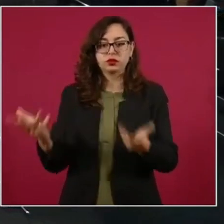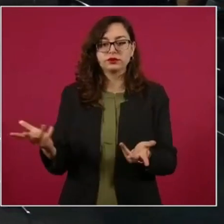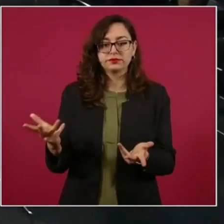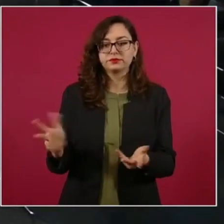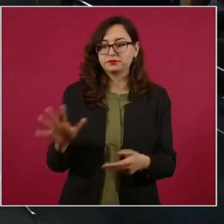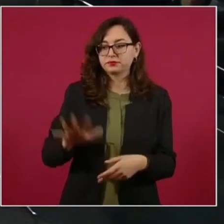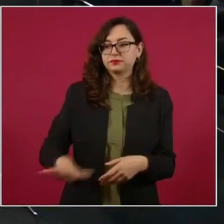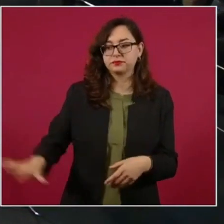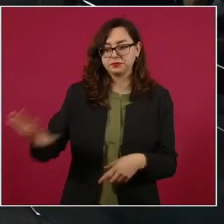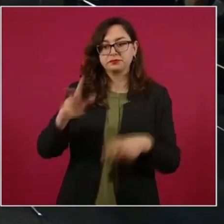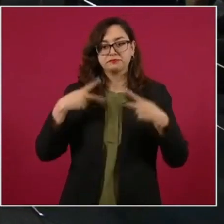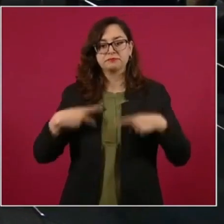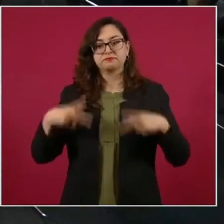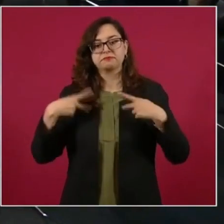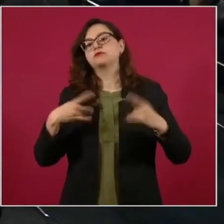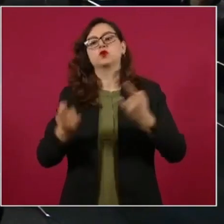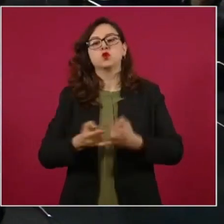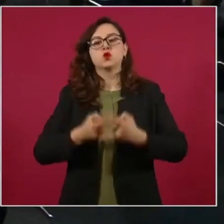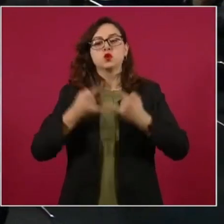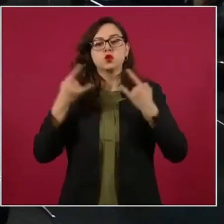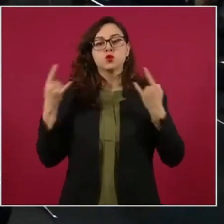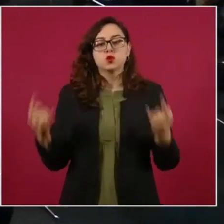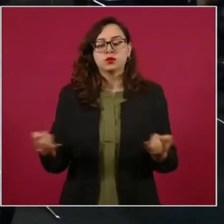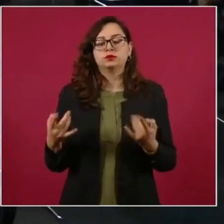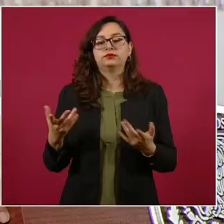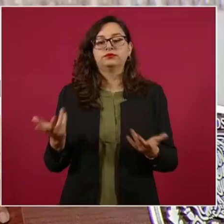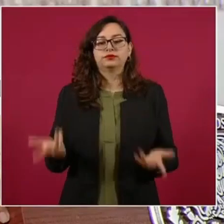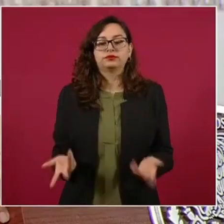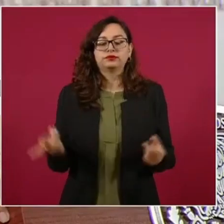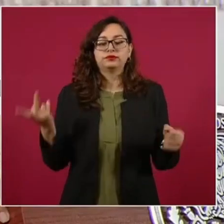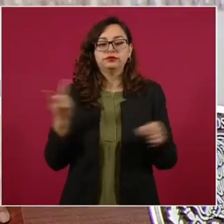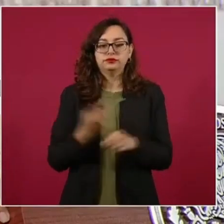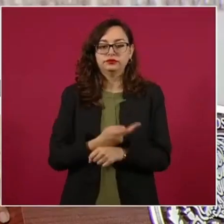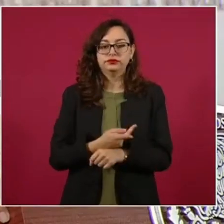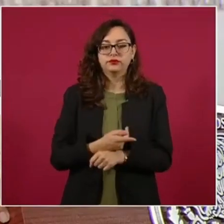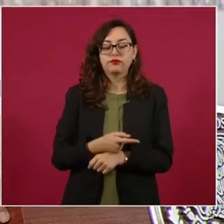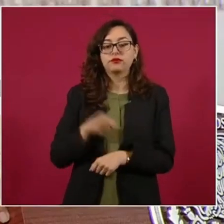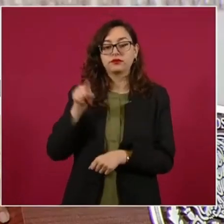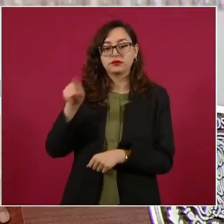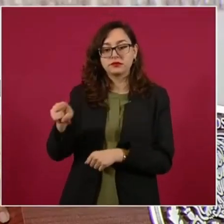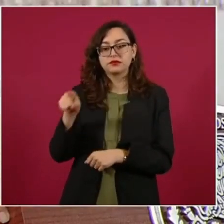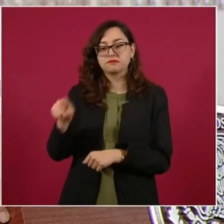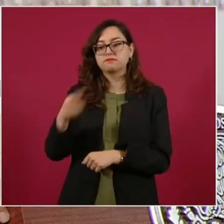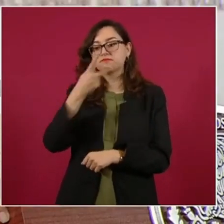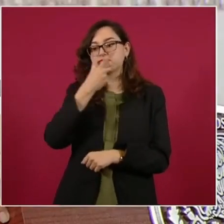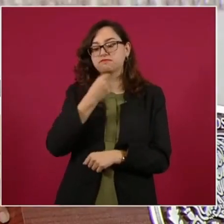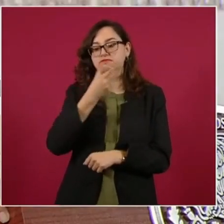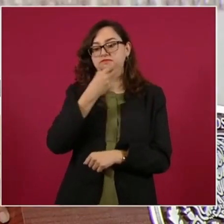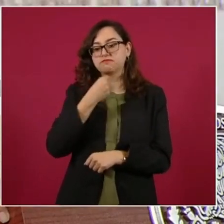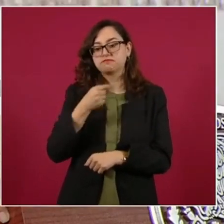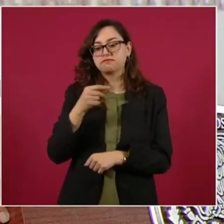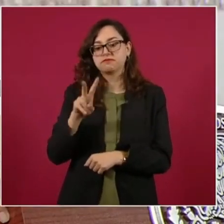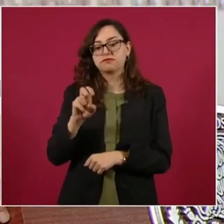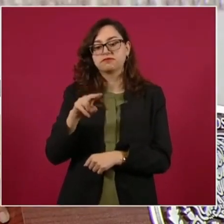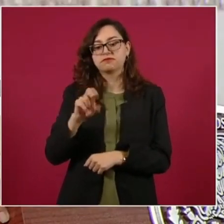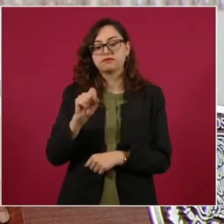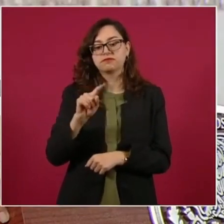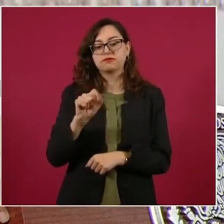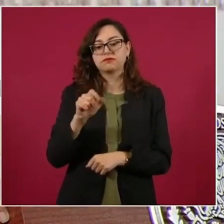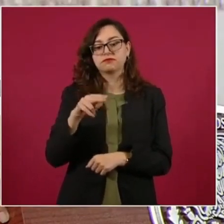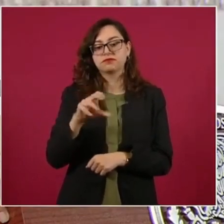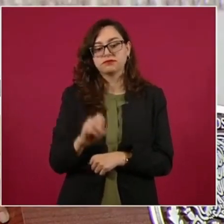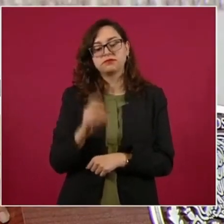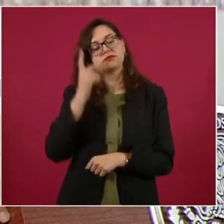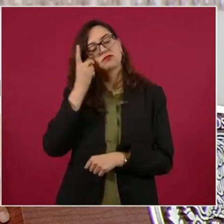su gente también. Entonces, en un jacal, ahí donde dormía, ahí lo asesinaron. Y se habla